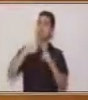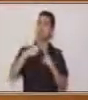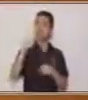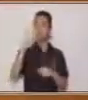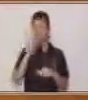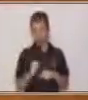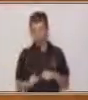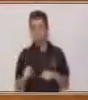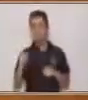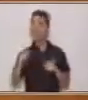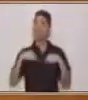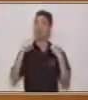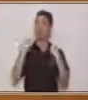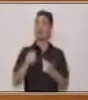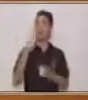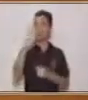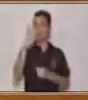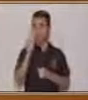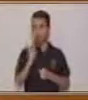30,